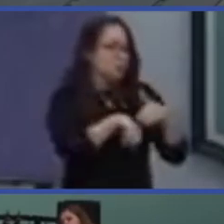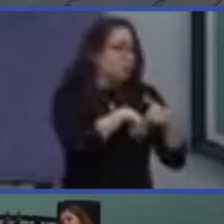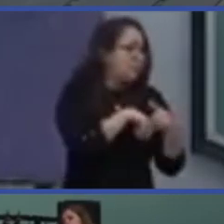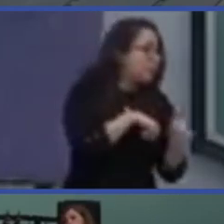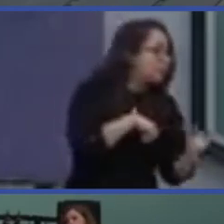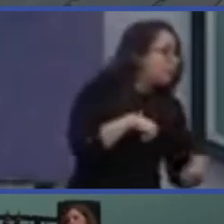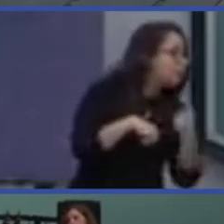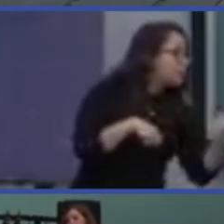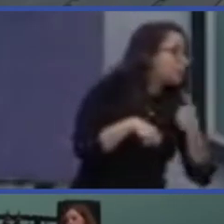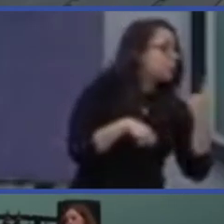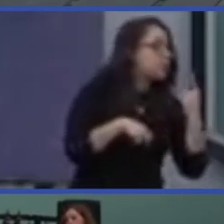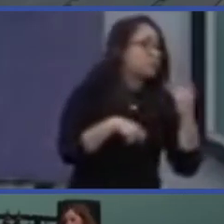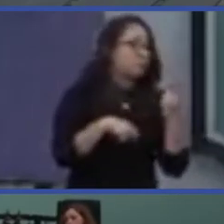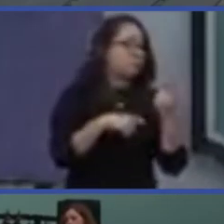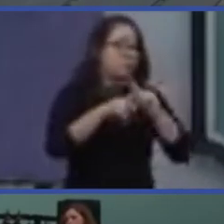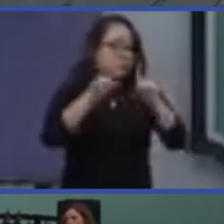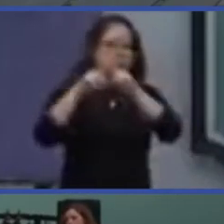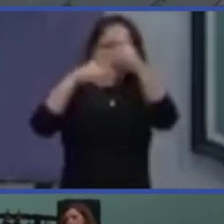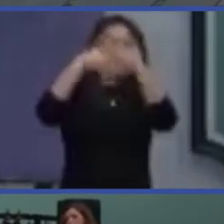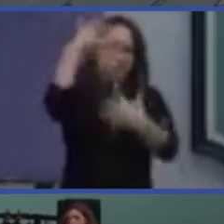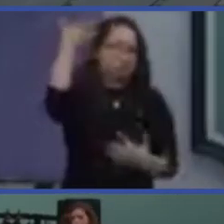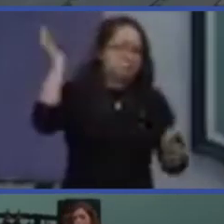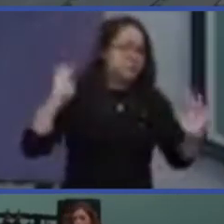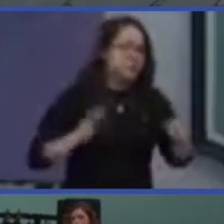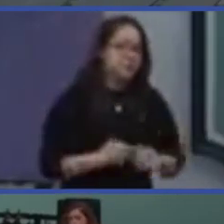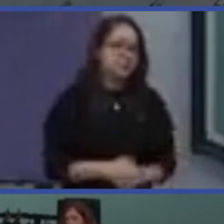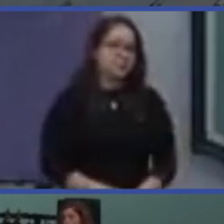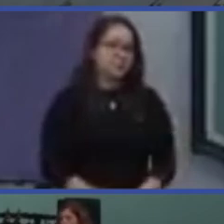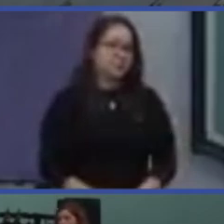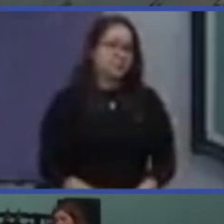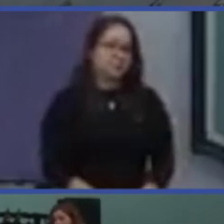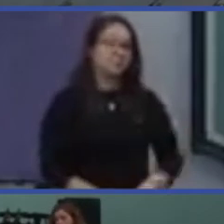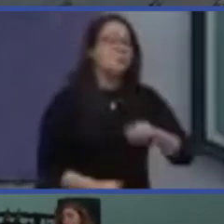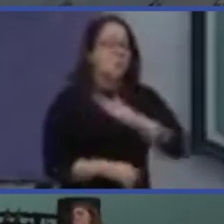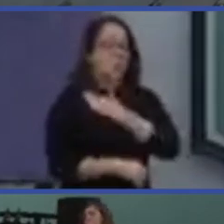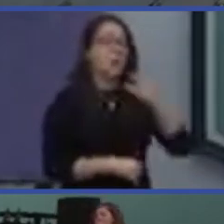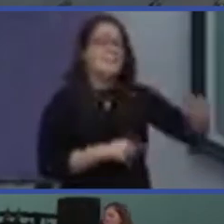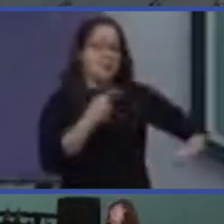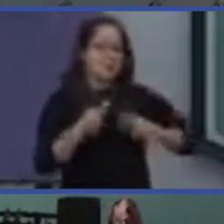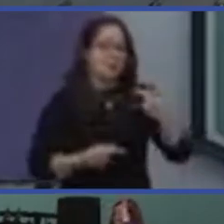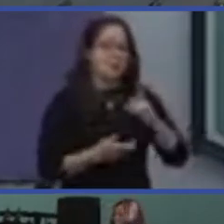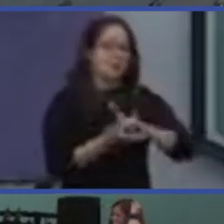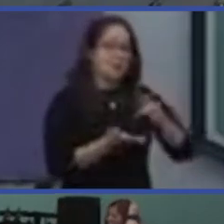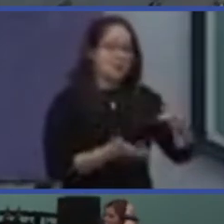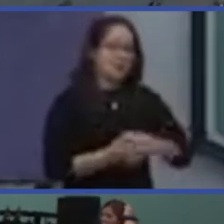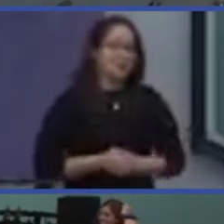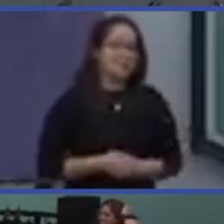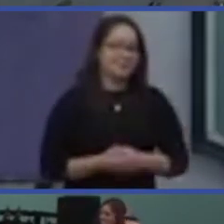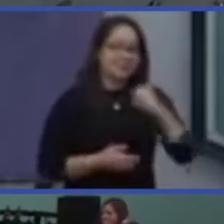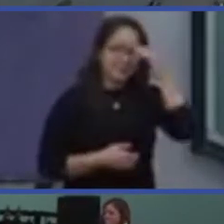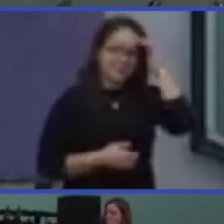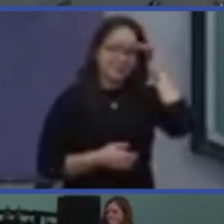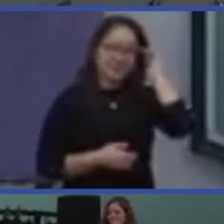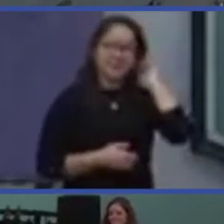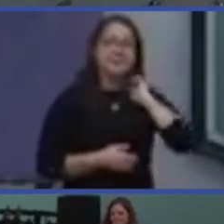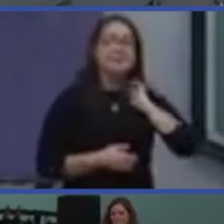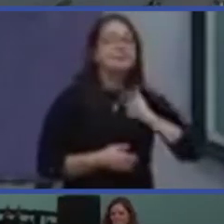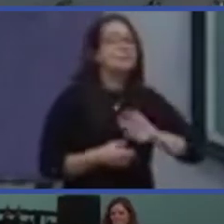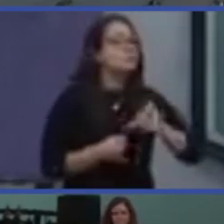infinitos de diferentes tamaños esa es una muy buena pregunta muchas gracias ¿alguien más?